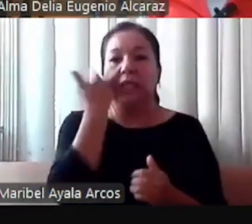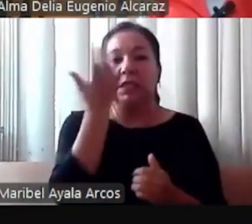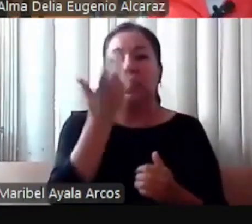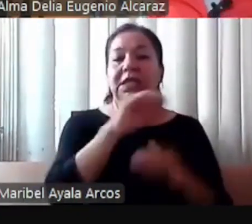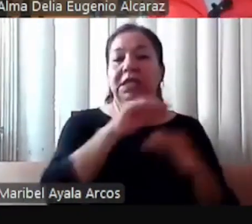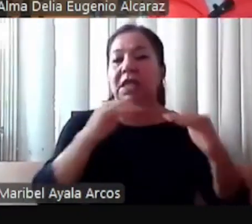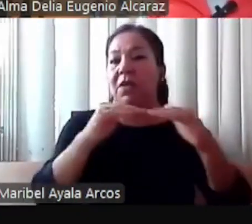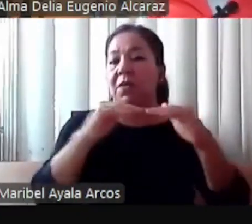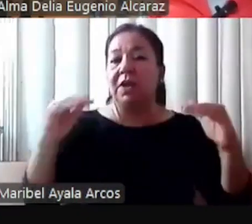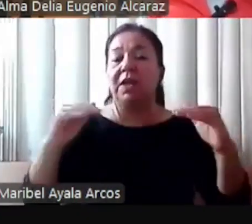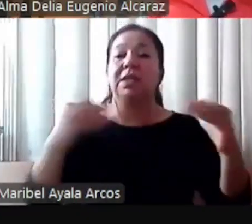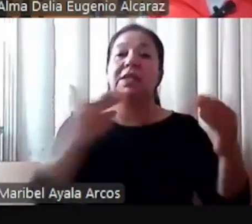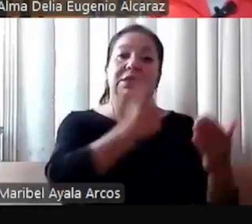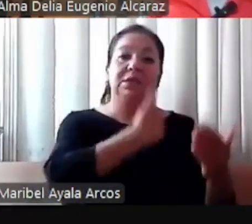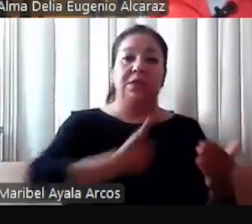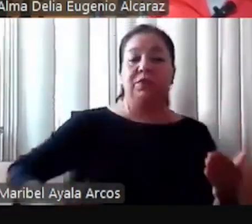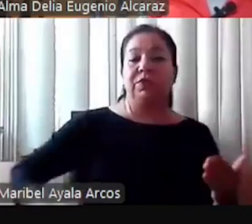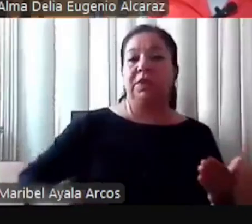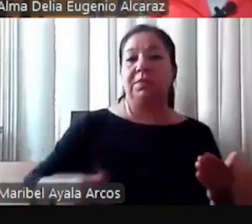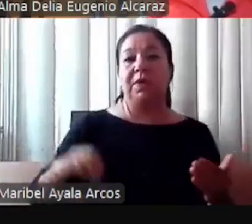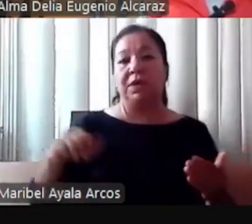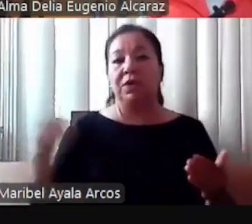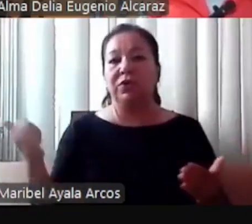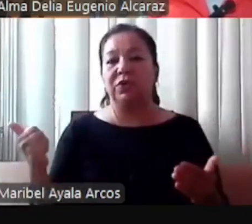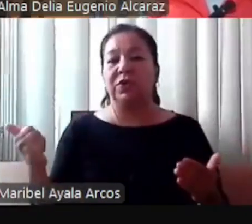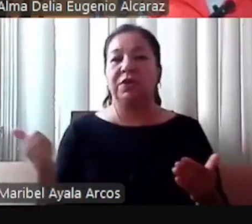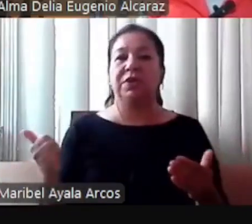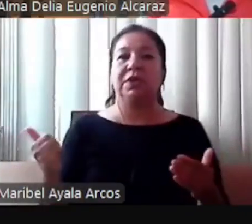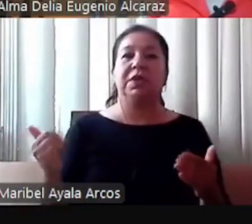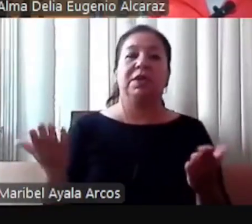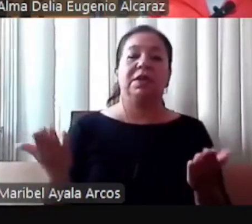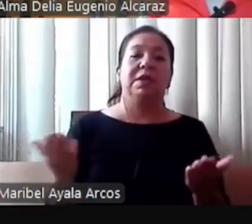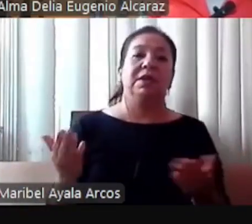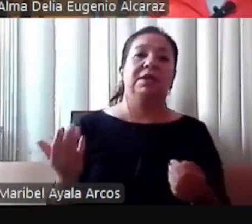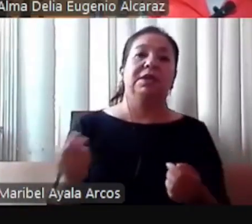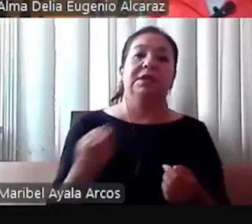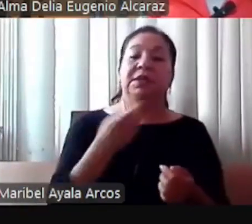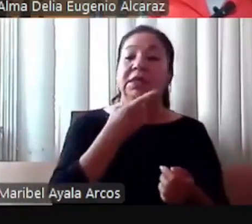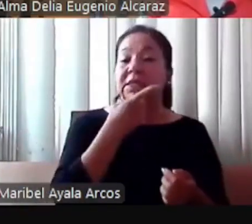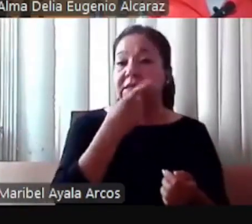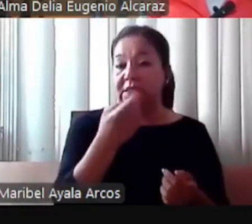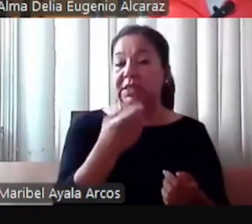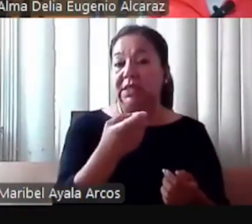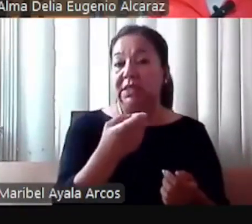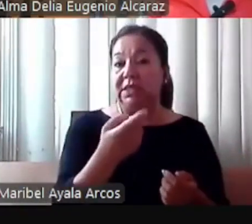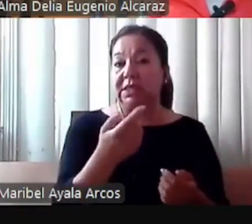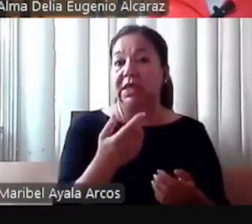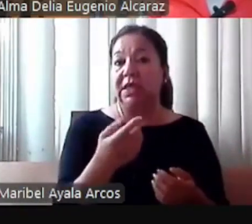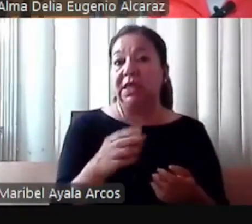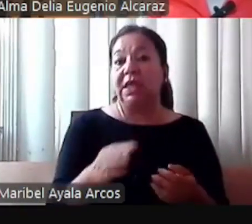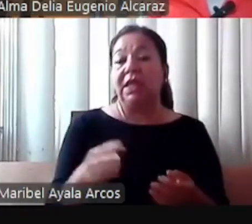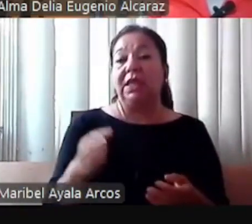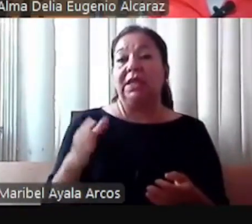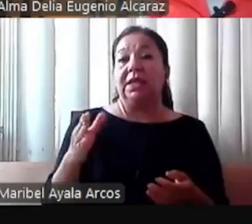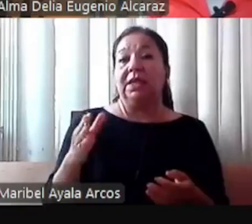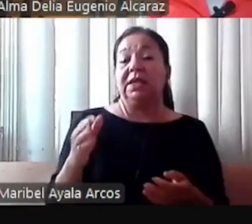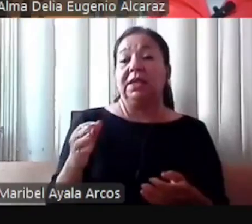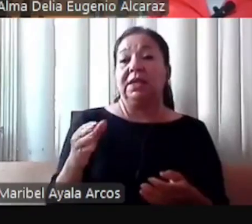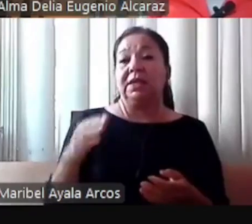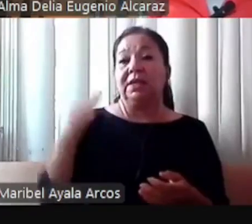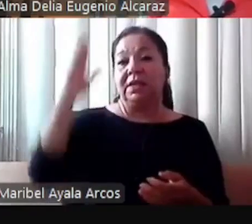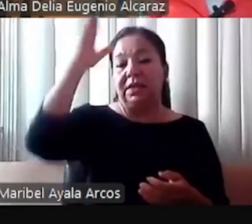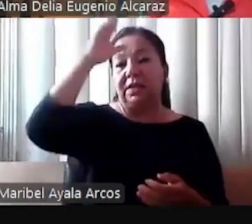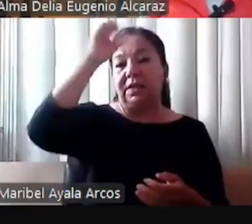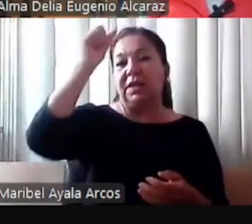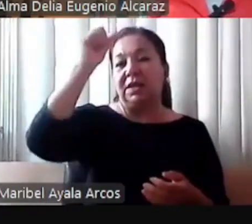de los ayuntamientos, pero por el otro se intenta mantener lo más posible la decisión de los partidos, ello tomando en cuenta el orden de las